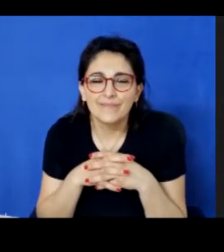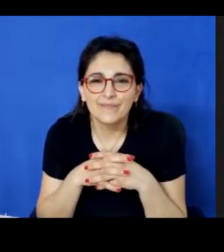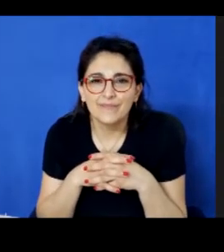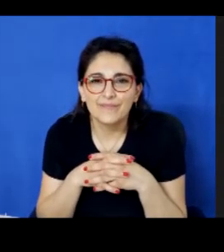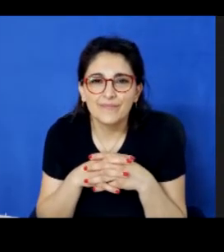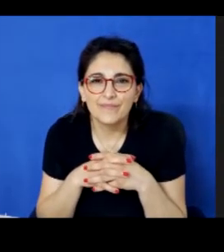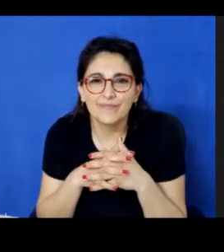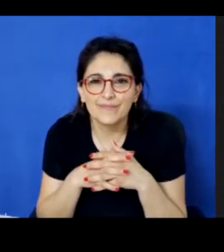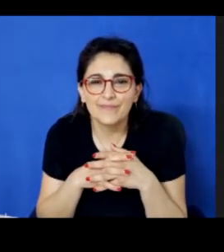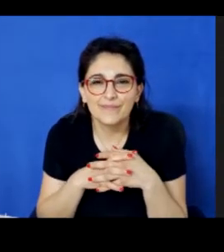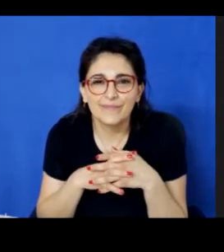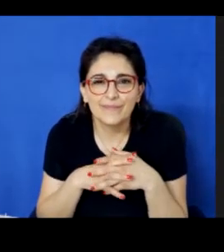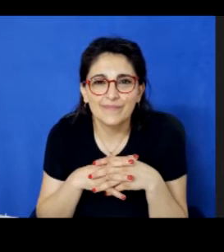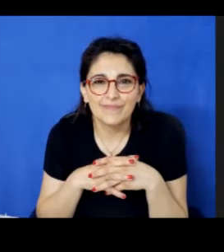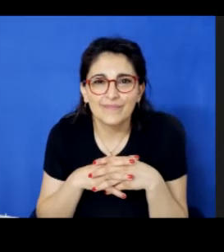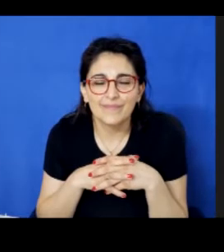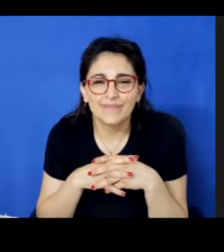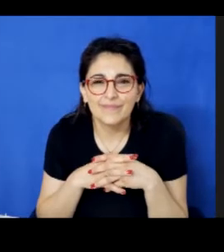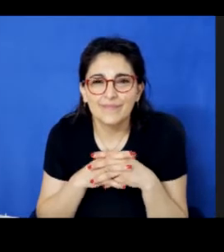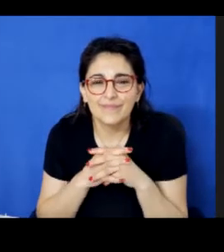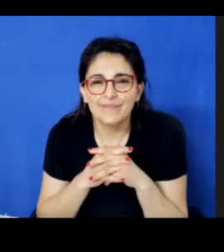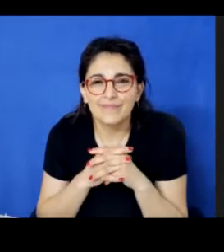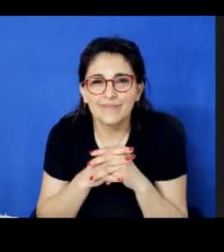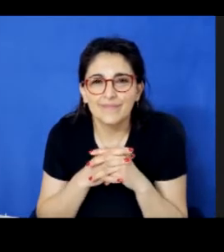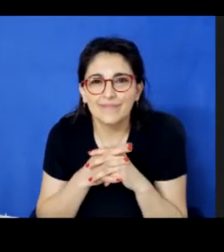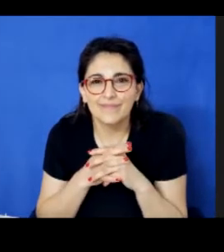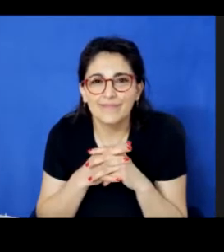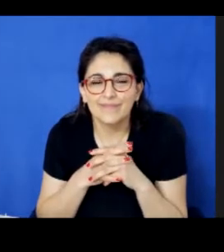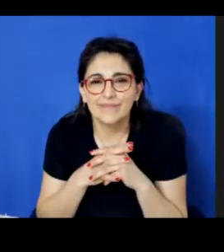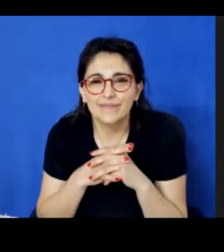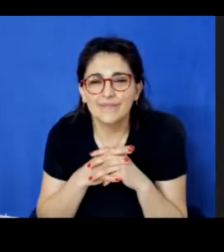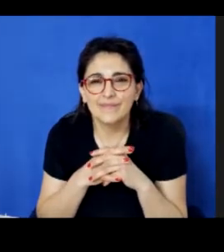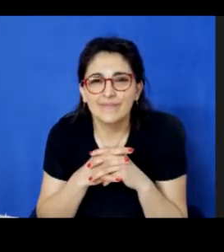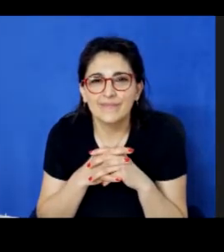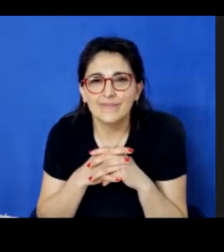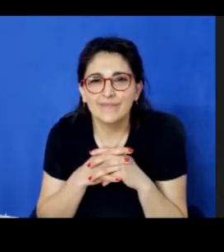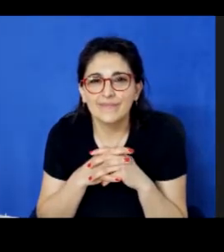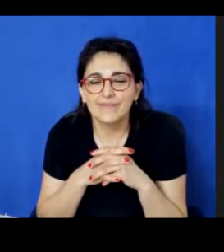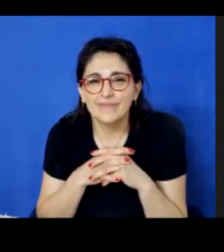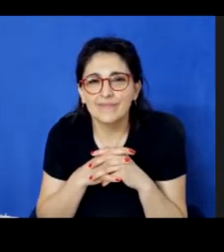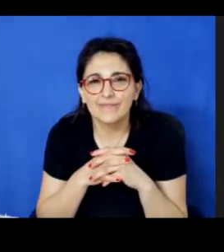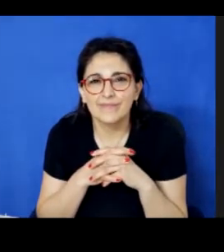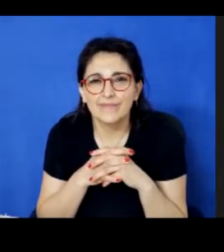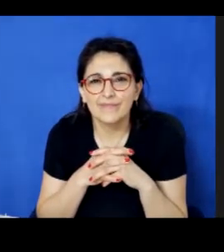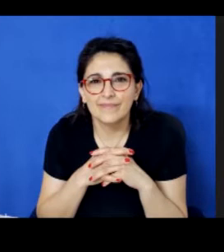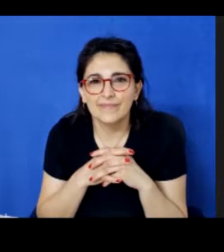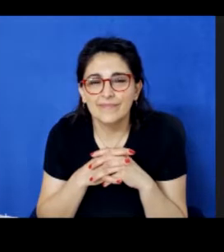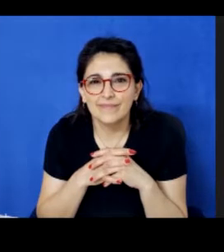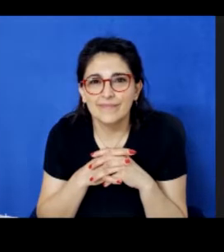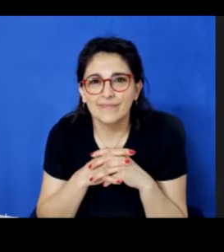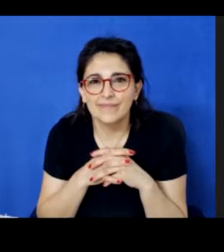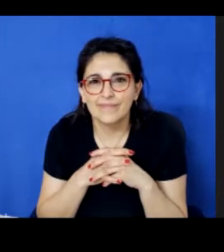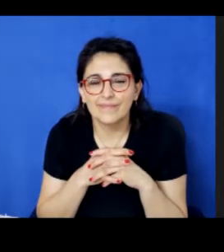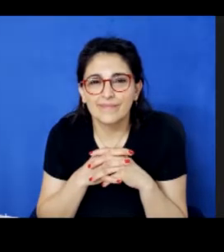donde tuvimos que aprender a superar un montón de cosas que por ahí